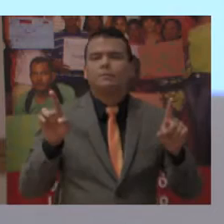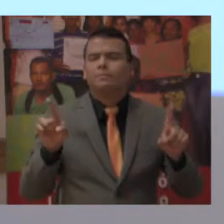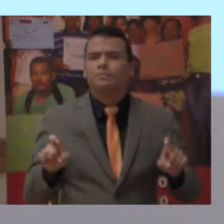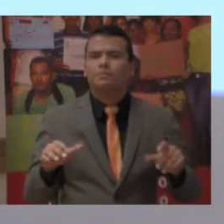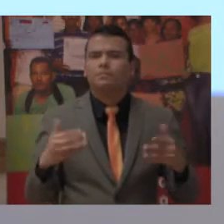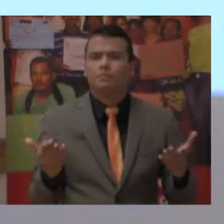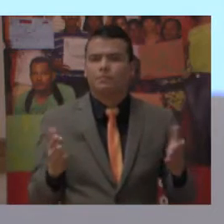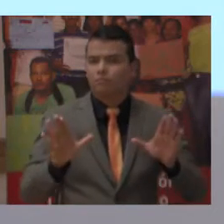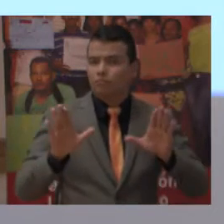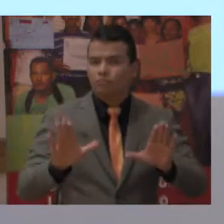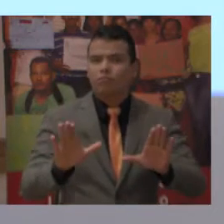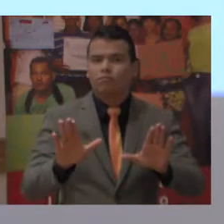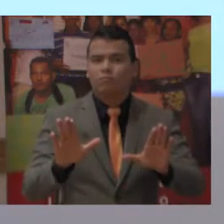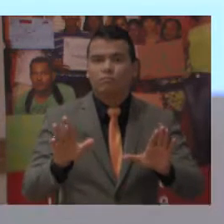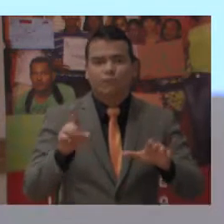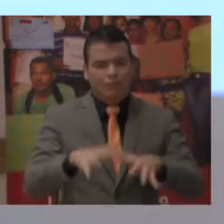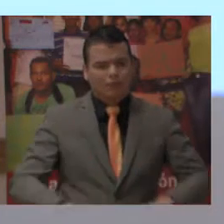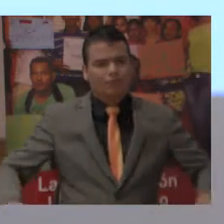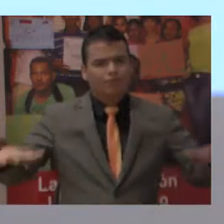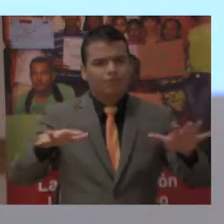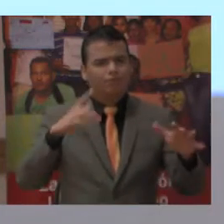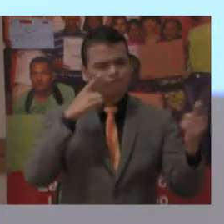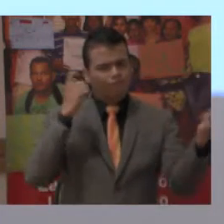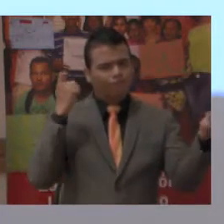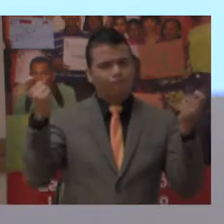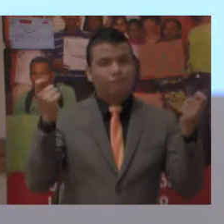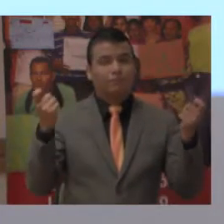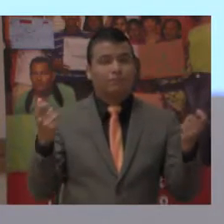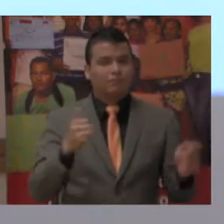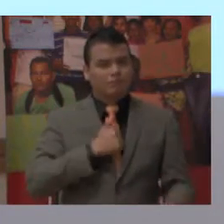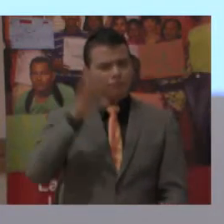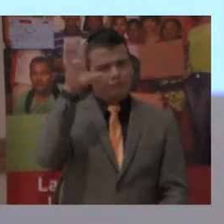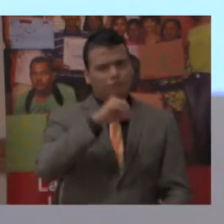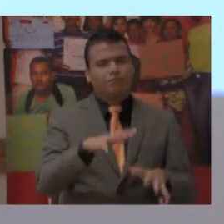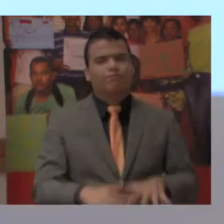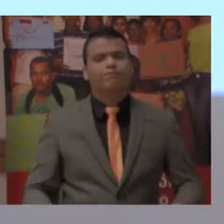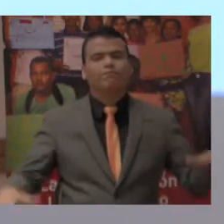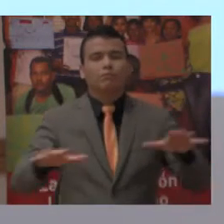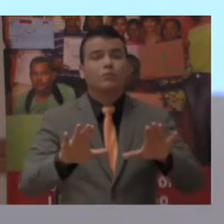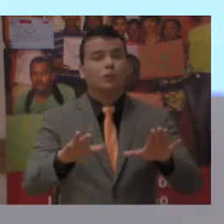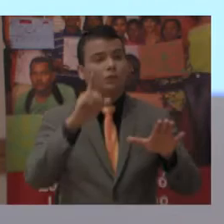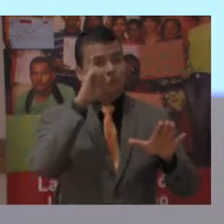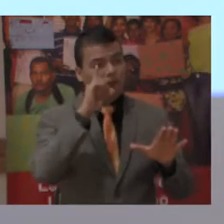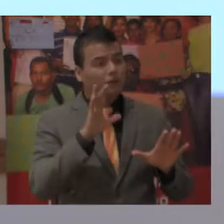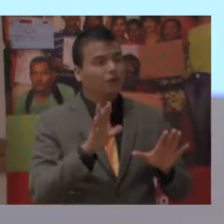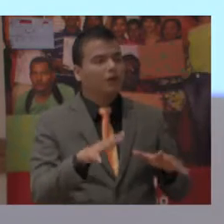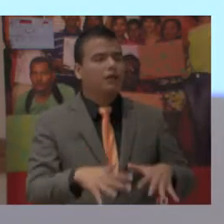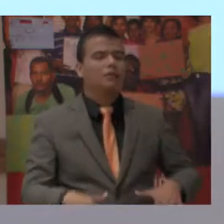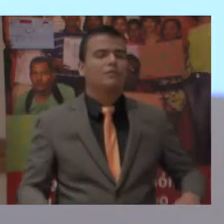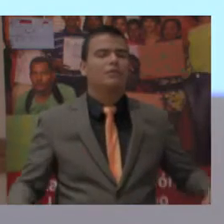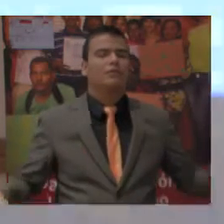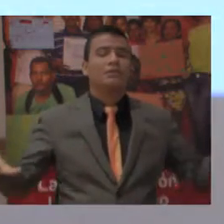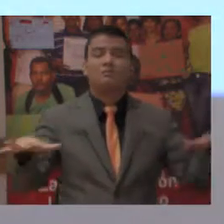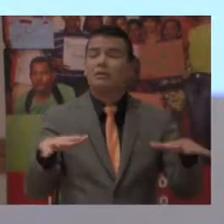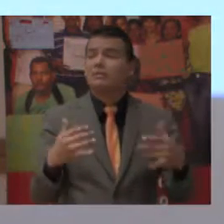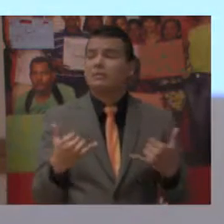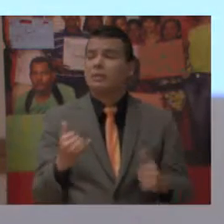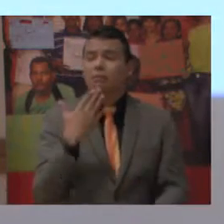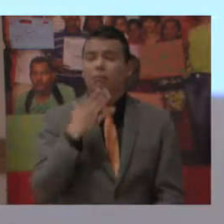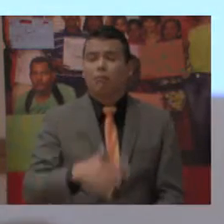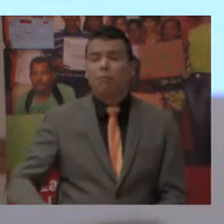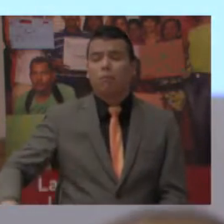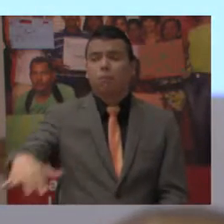con una visión territorial. He entendido el territorio no como un espacio, simple espacio